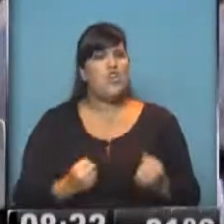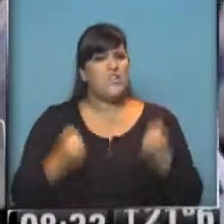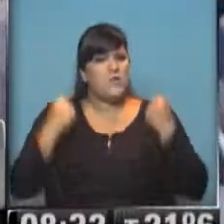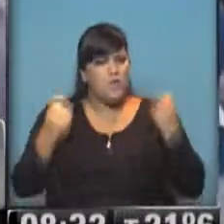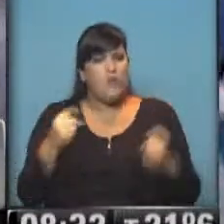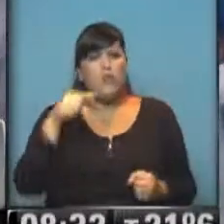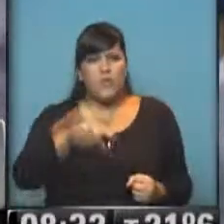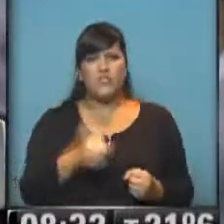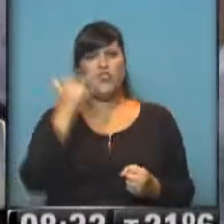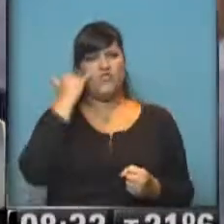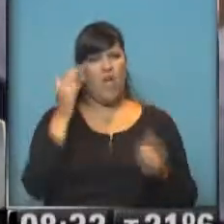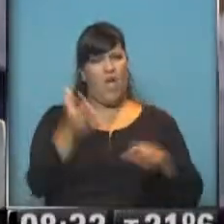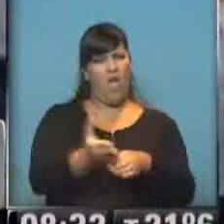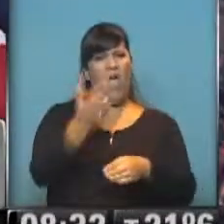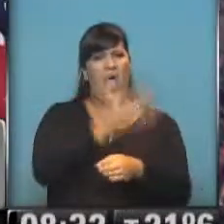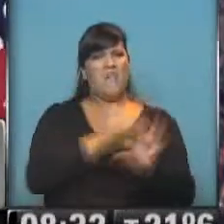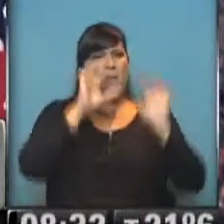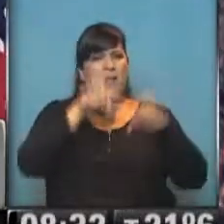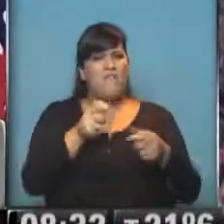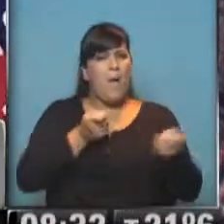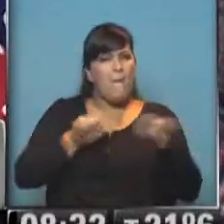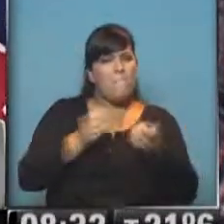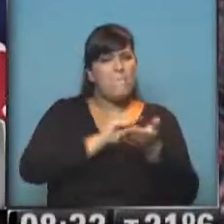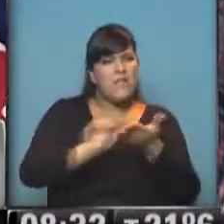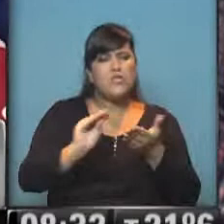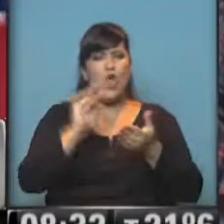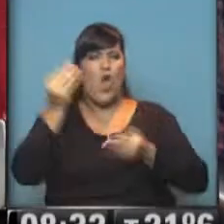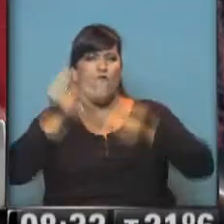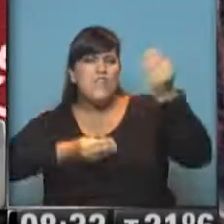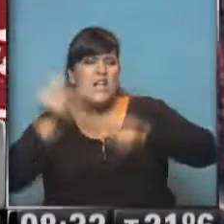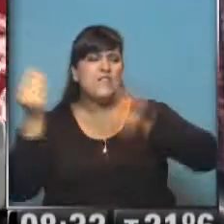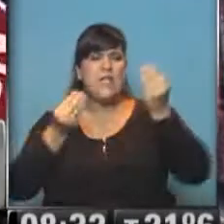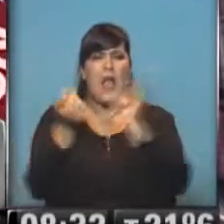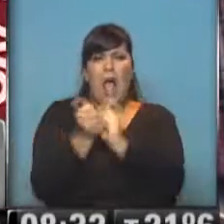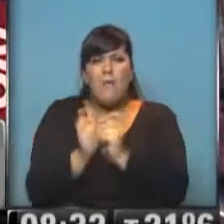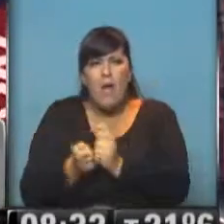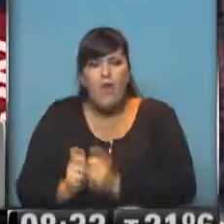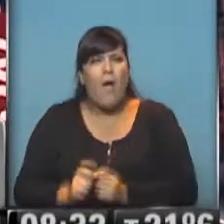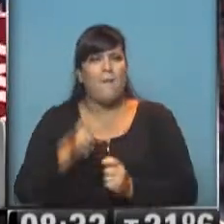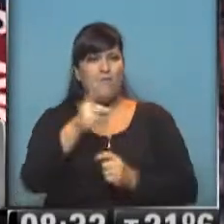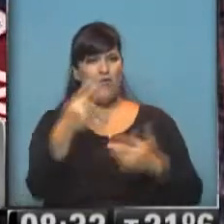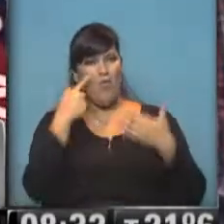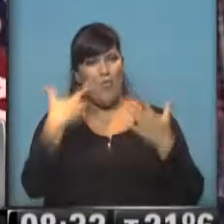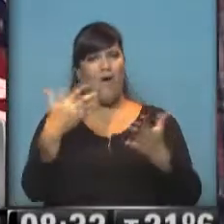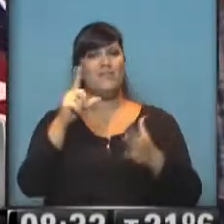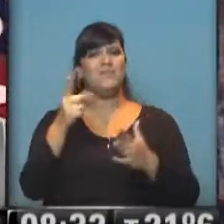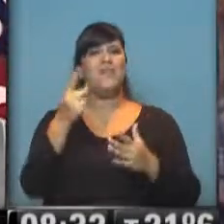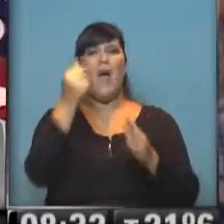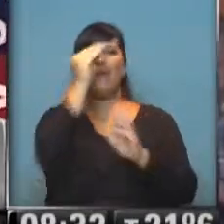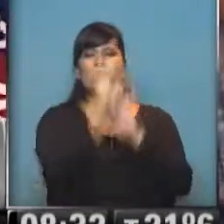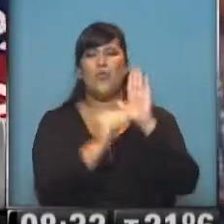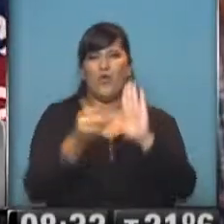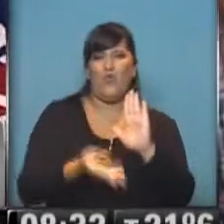se planifica con reformas administrativas, fiscales, financieras, que se vieron reflejadas en el aumento del presupuesto este